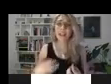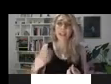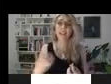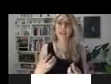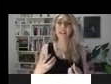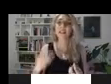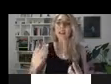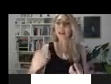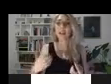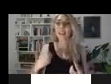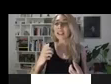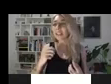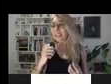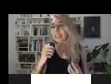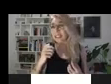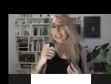requiere